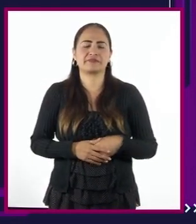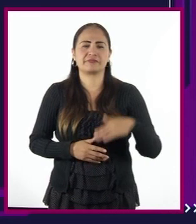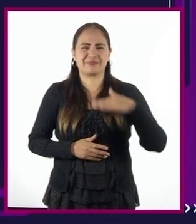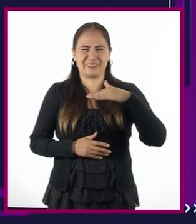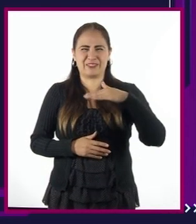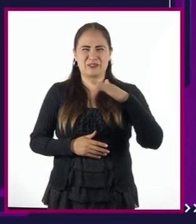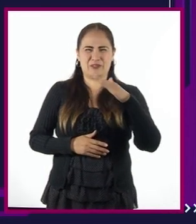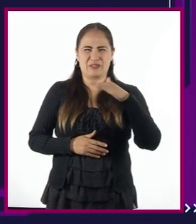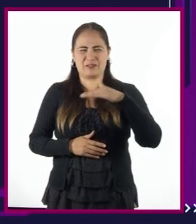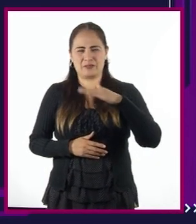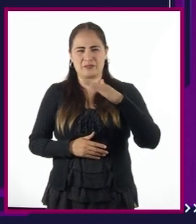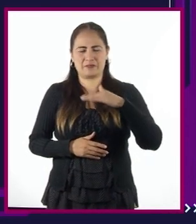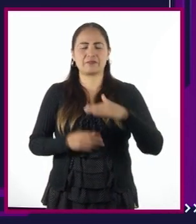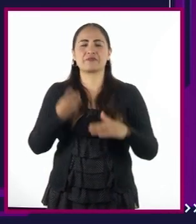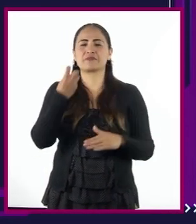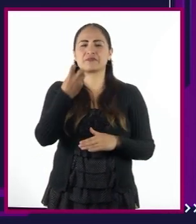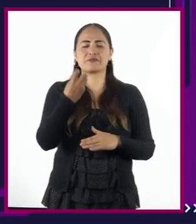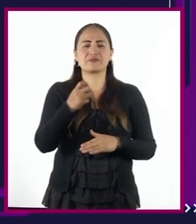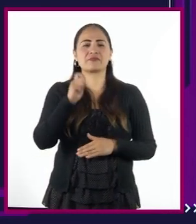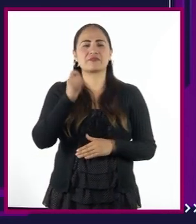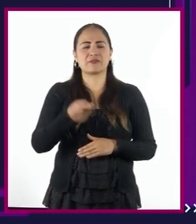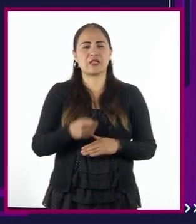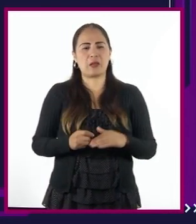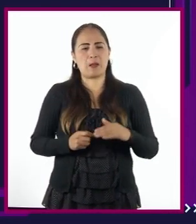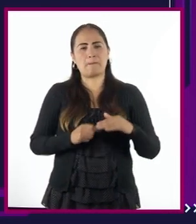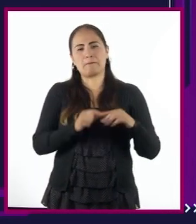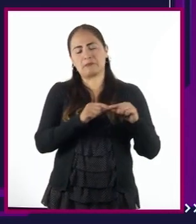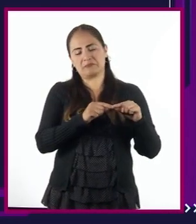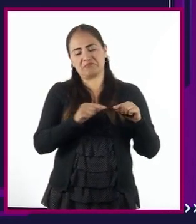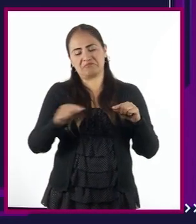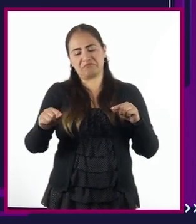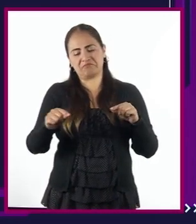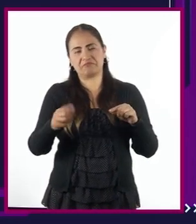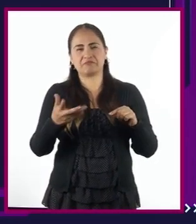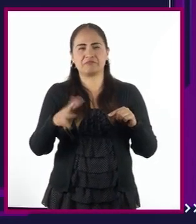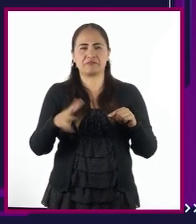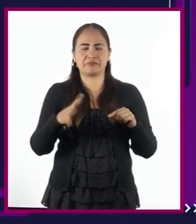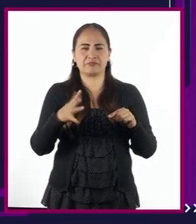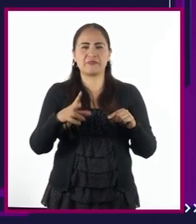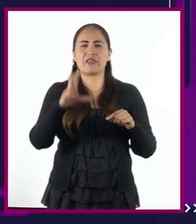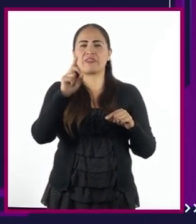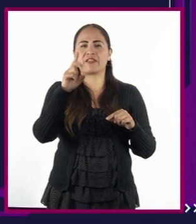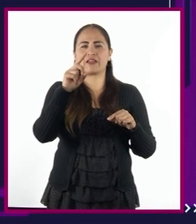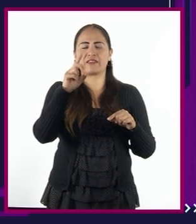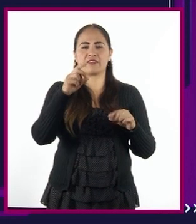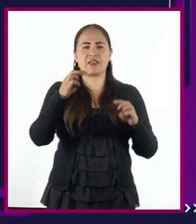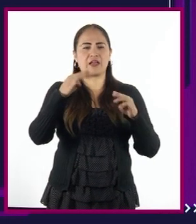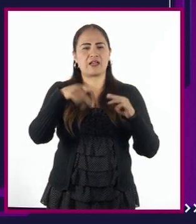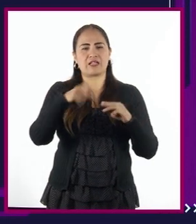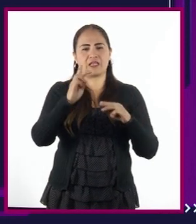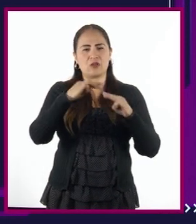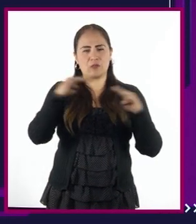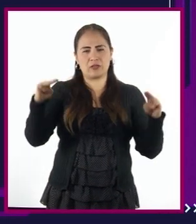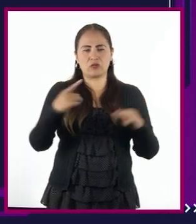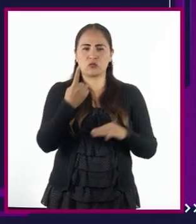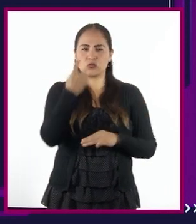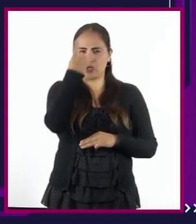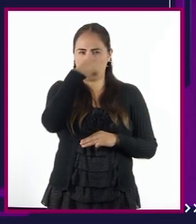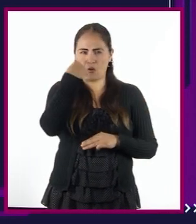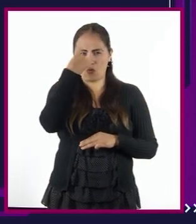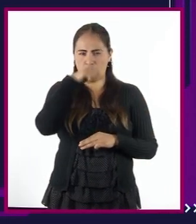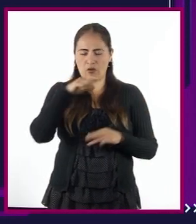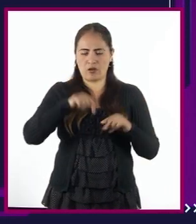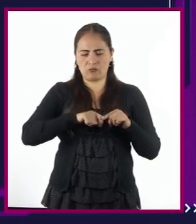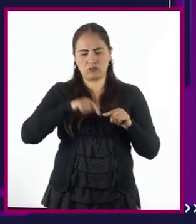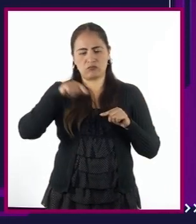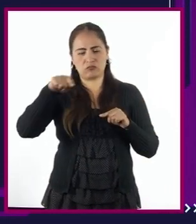puede apreciar porque únicamente avanzó aproximadamente 30 kilómetros en 1 hora y al